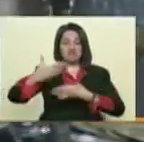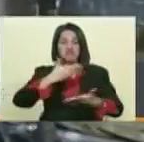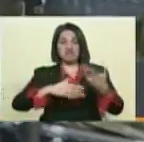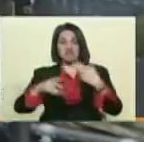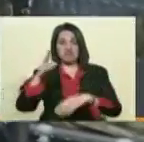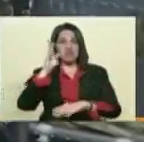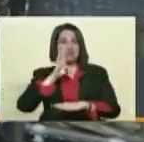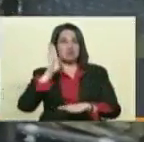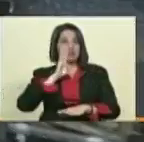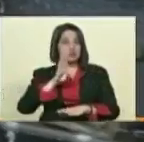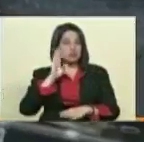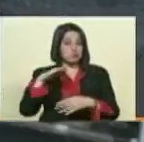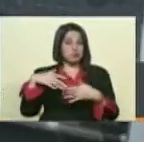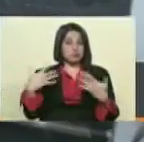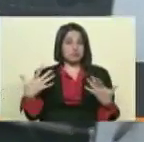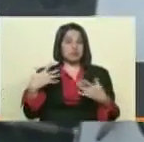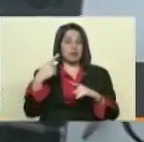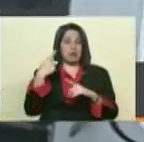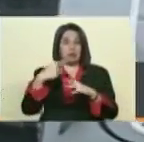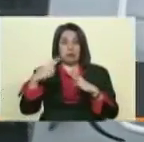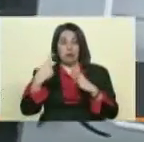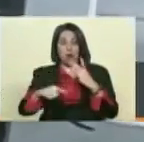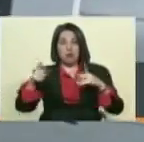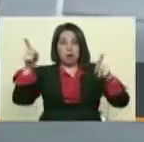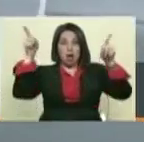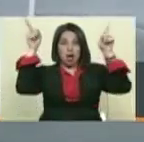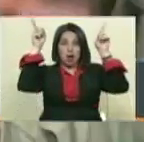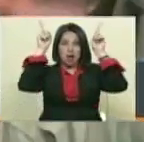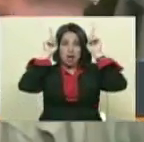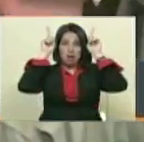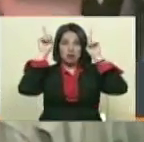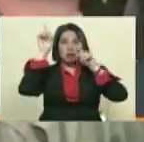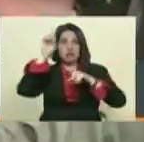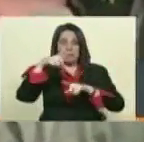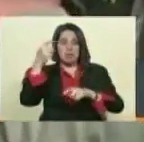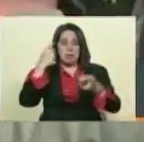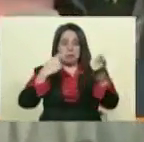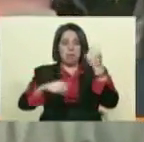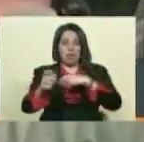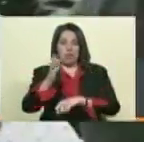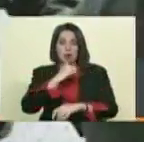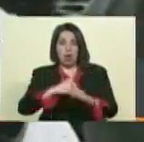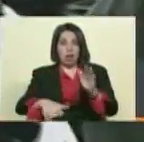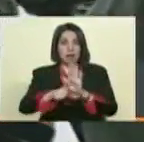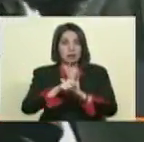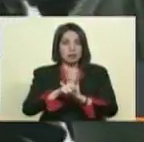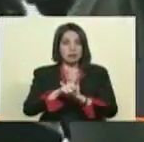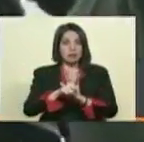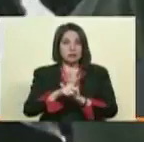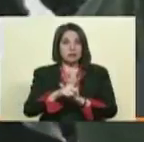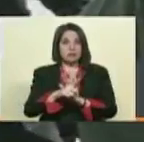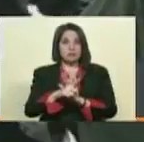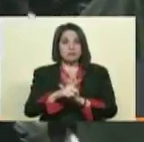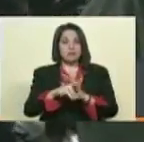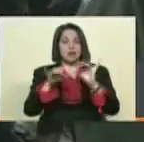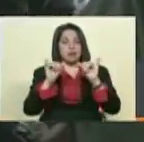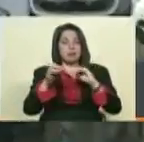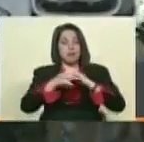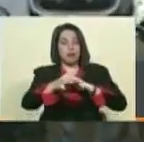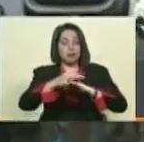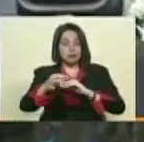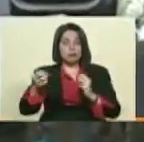una buena detención, un aseguramiento para garantizarle al pueblo, a estos municipios, la